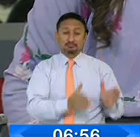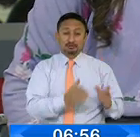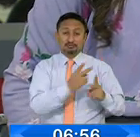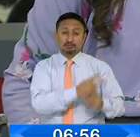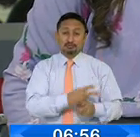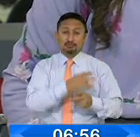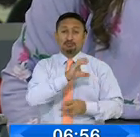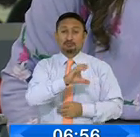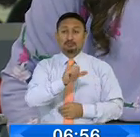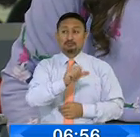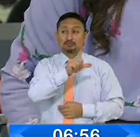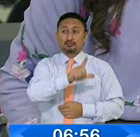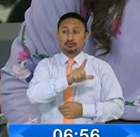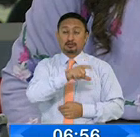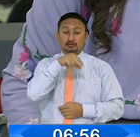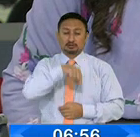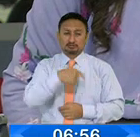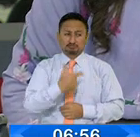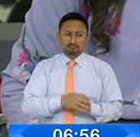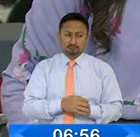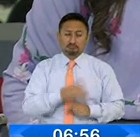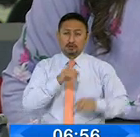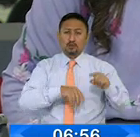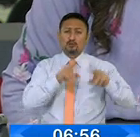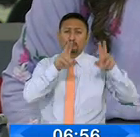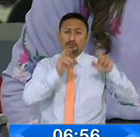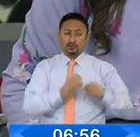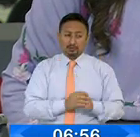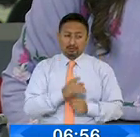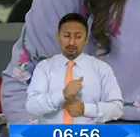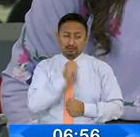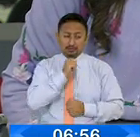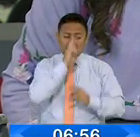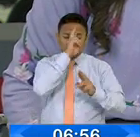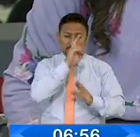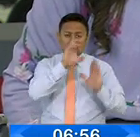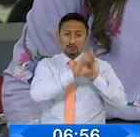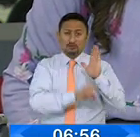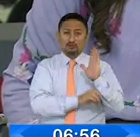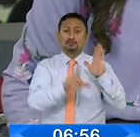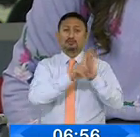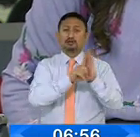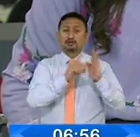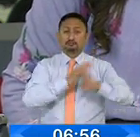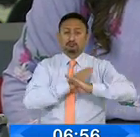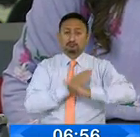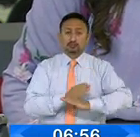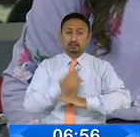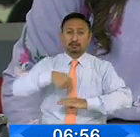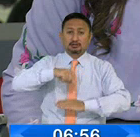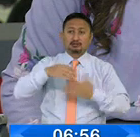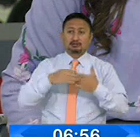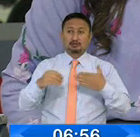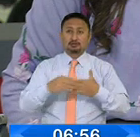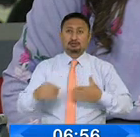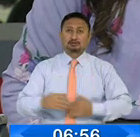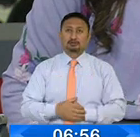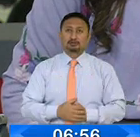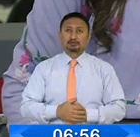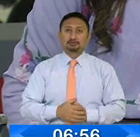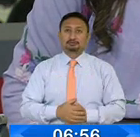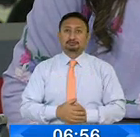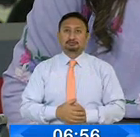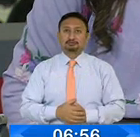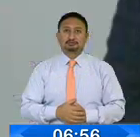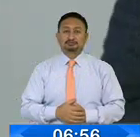de Administración Legislativa, para corregir aspectos de inconstitucionalidad en la Ley de Defensa de la Dolarización.